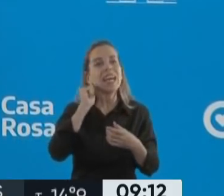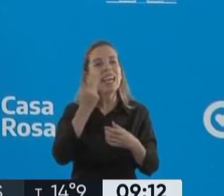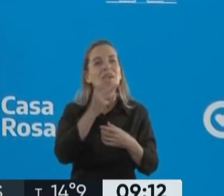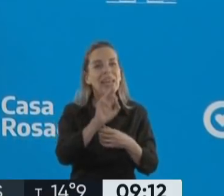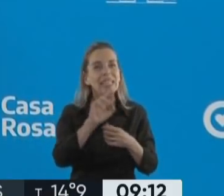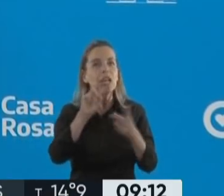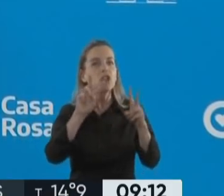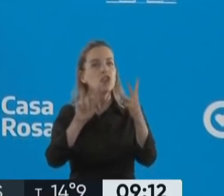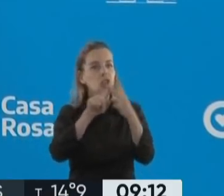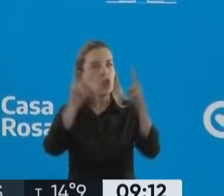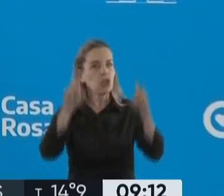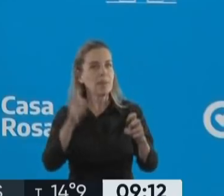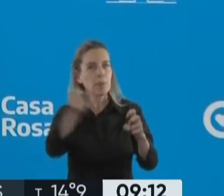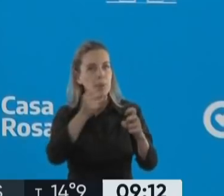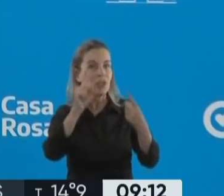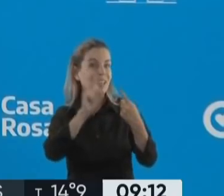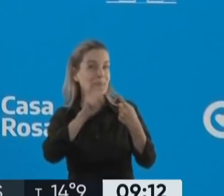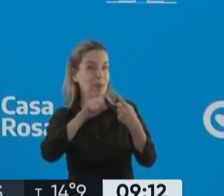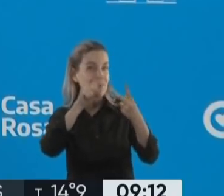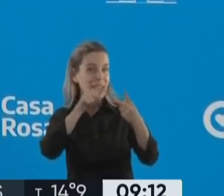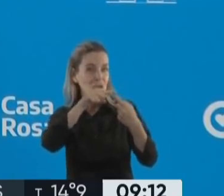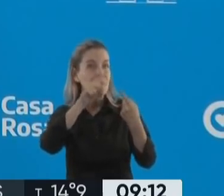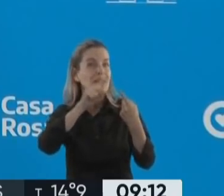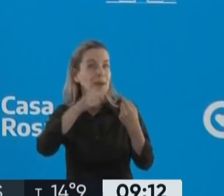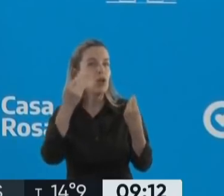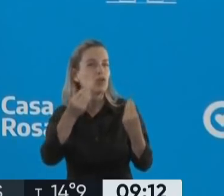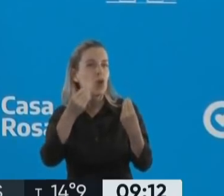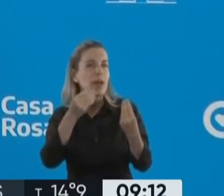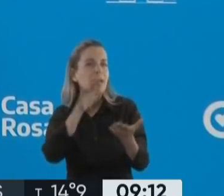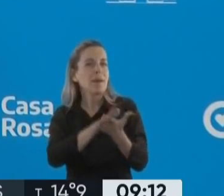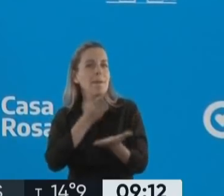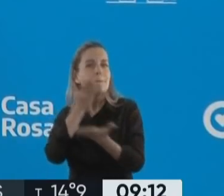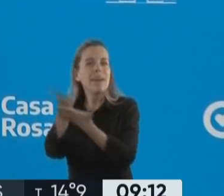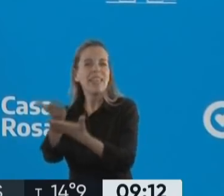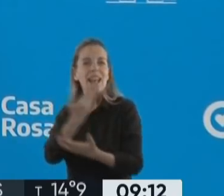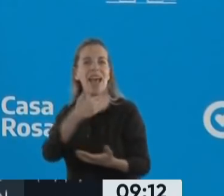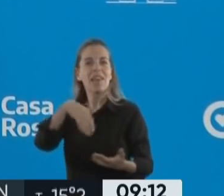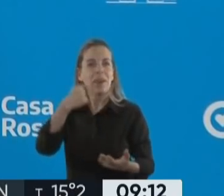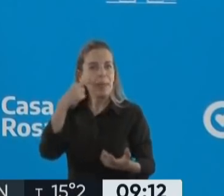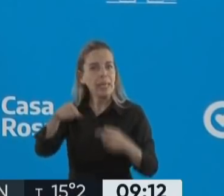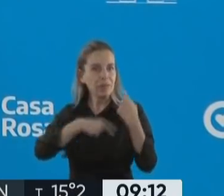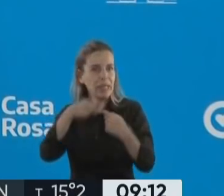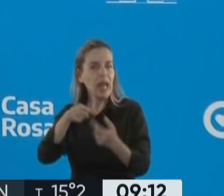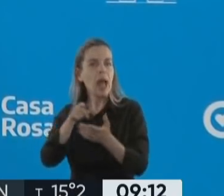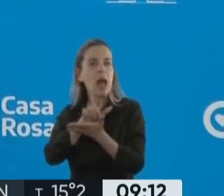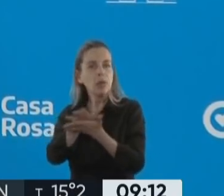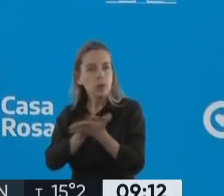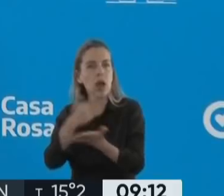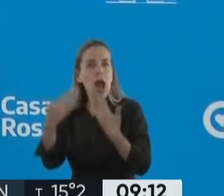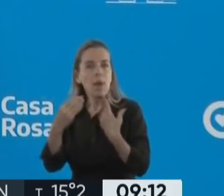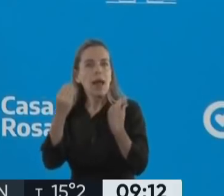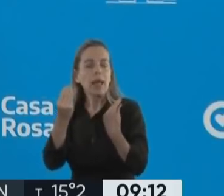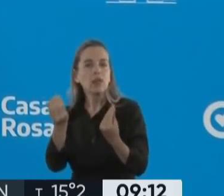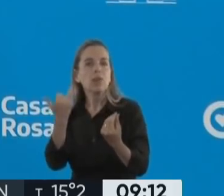fueron incluidos en el comunicado final. El primero, que tiene que ver con el tema de los sobrecargos, pedirle al Fondo Monetario que discuta la cuestión de los sobrecargos,